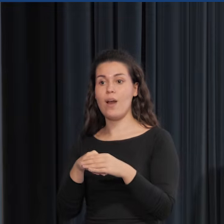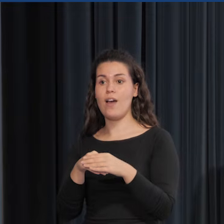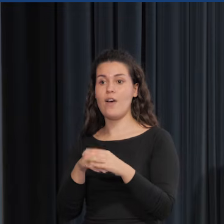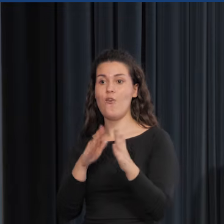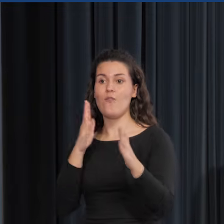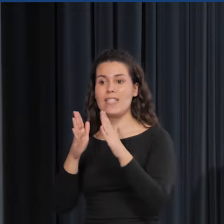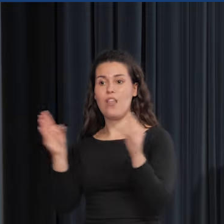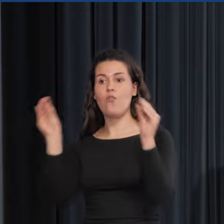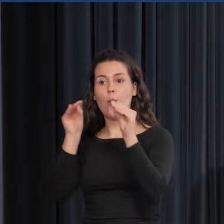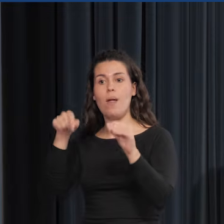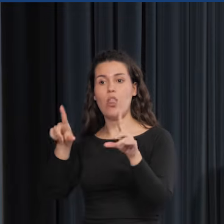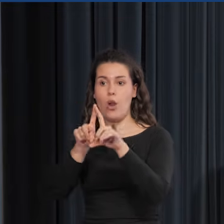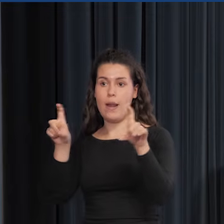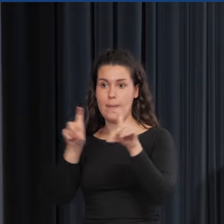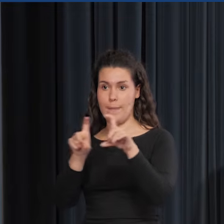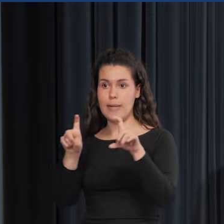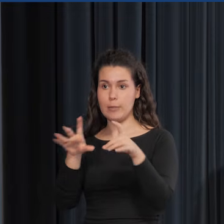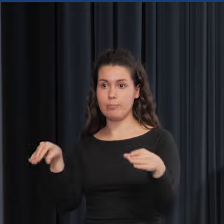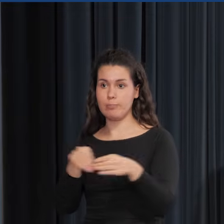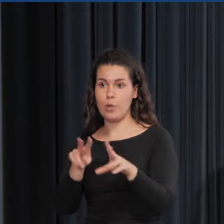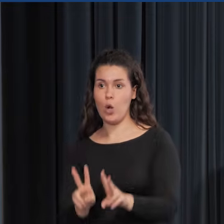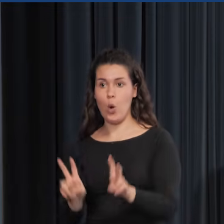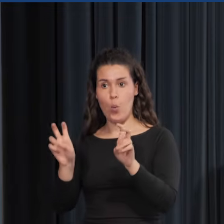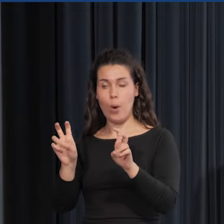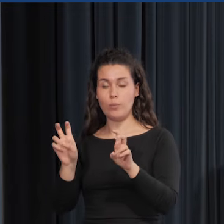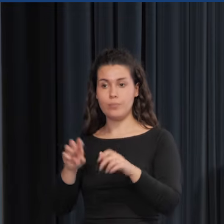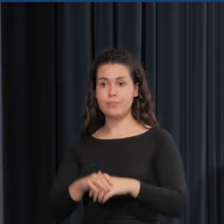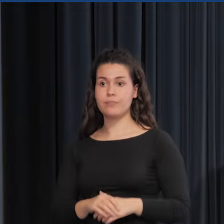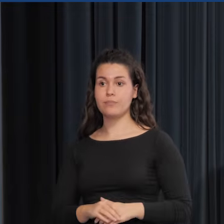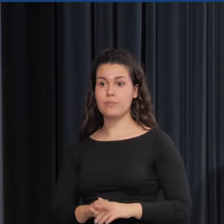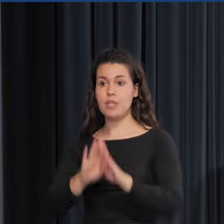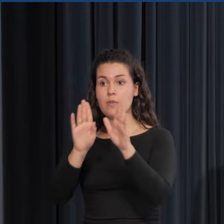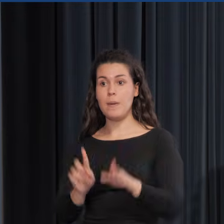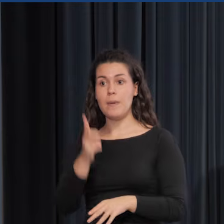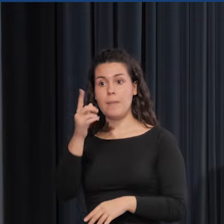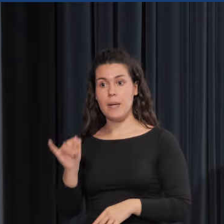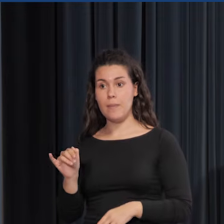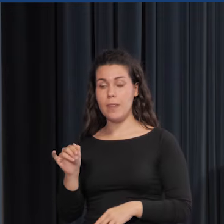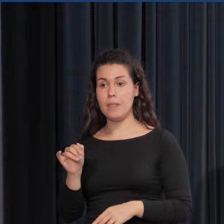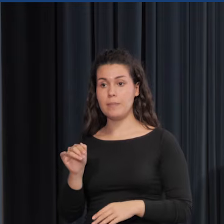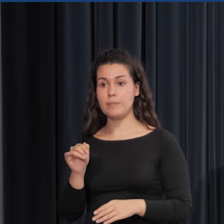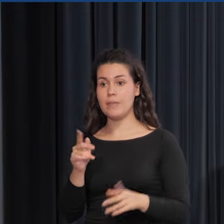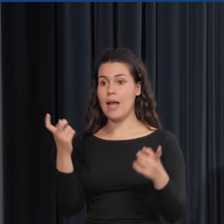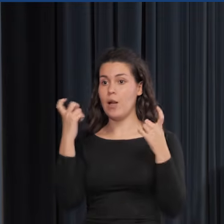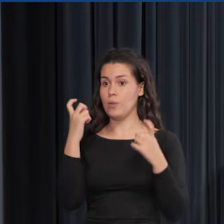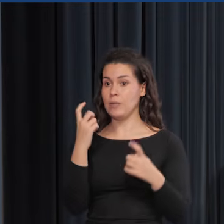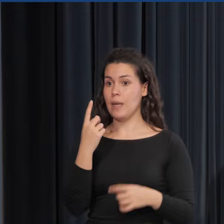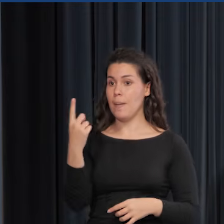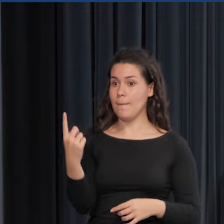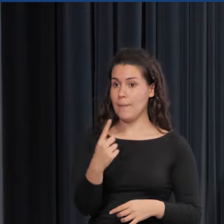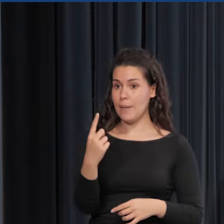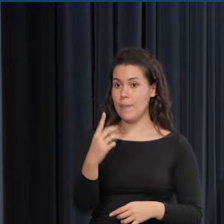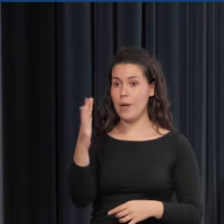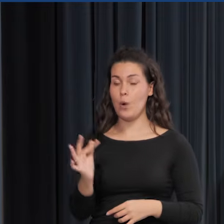empresa, que por primera vez permite que tanto el alumnado de primer curso como el alumnado de segundo